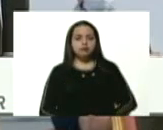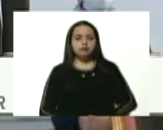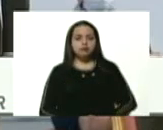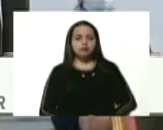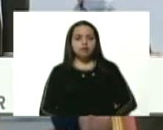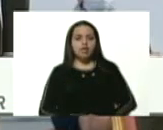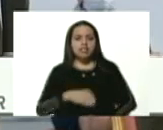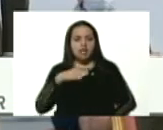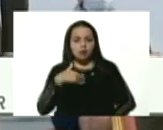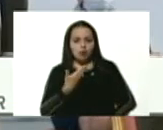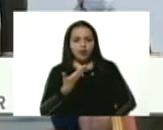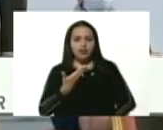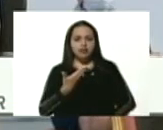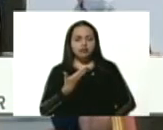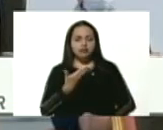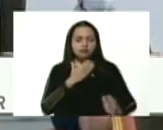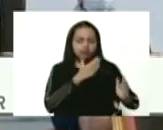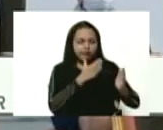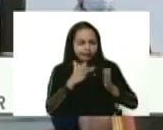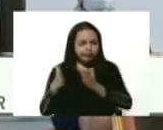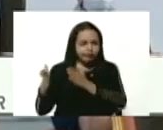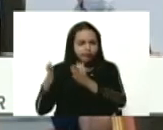se puede canalizar,